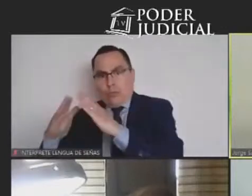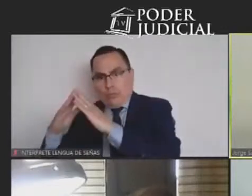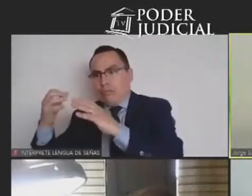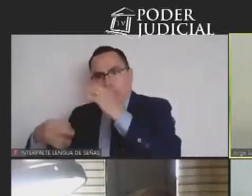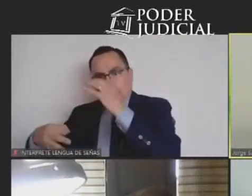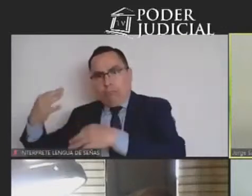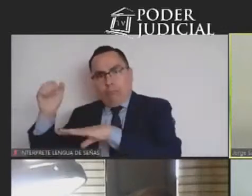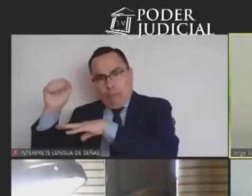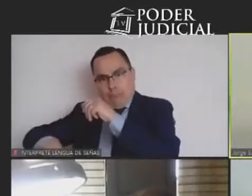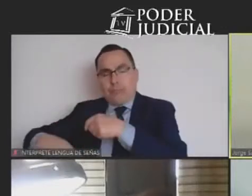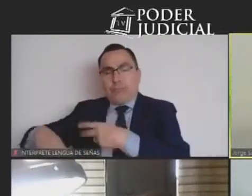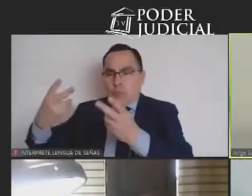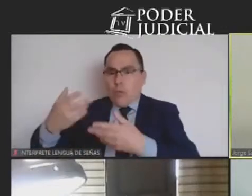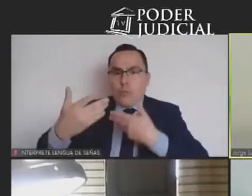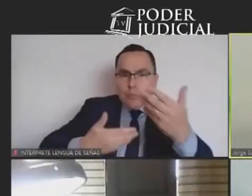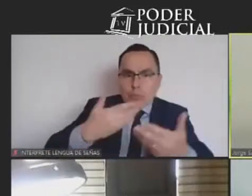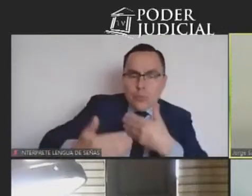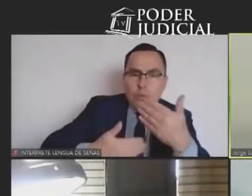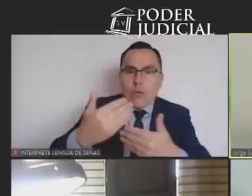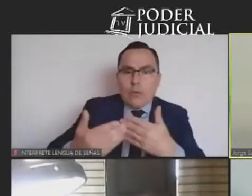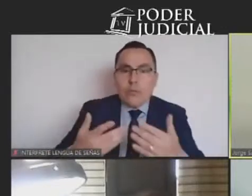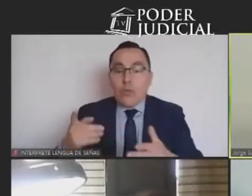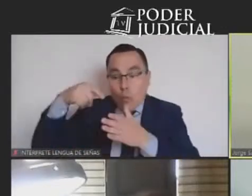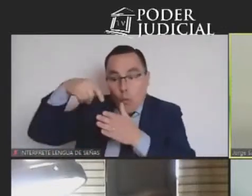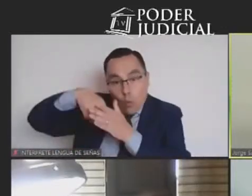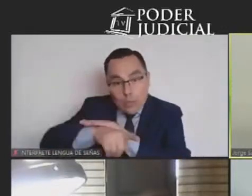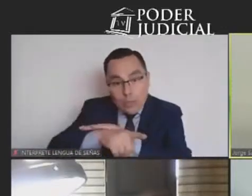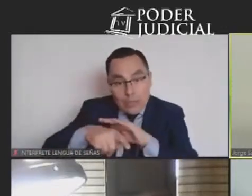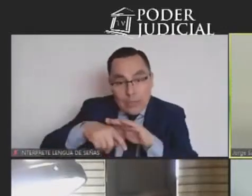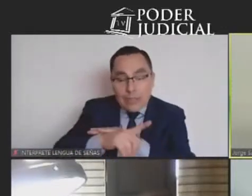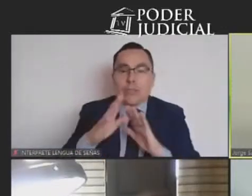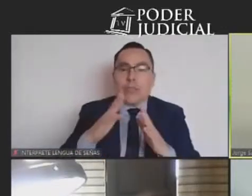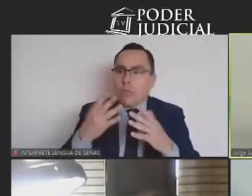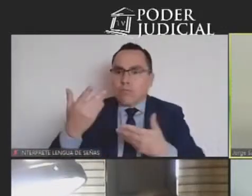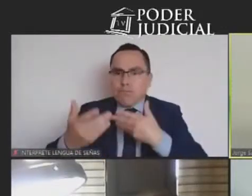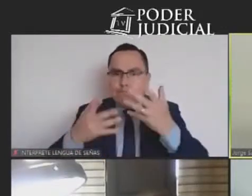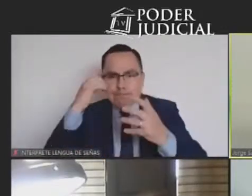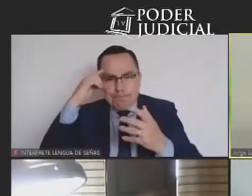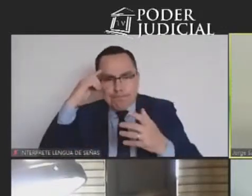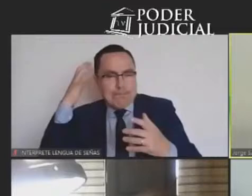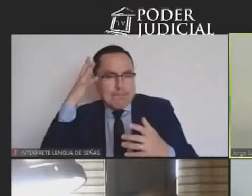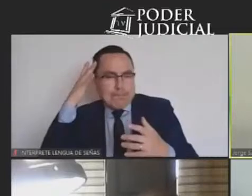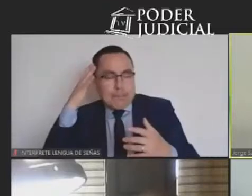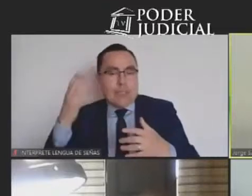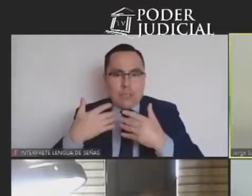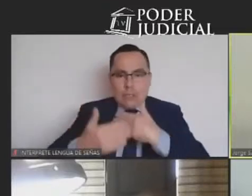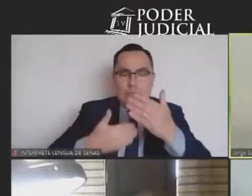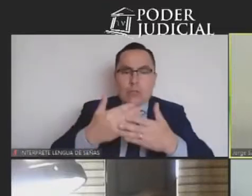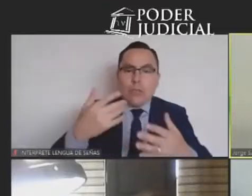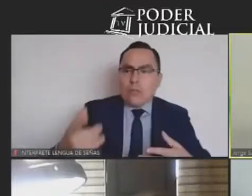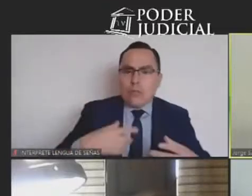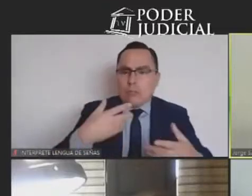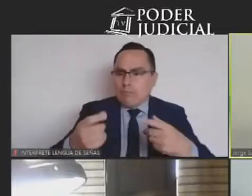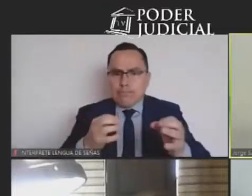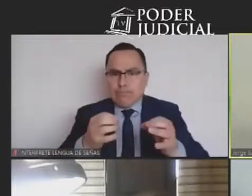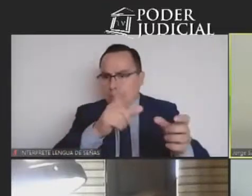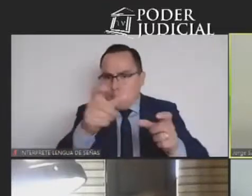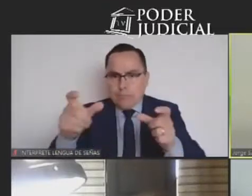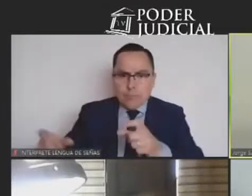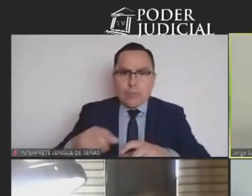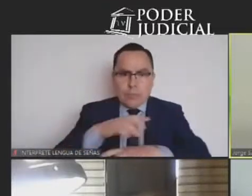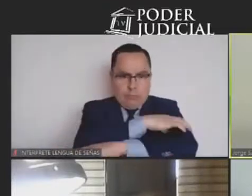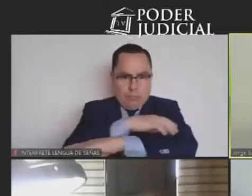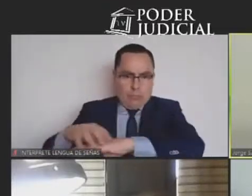proceso participativo interno que incorporó la experiencia y opiniones de diversos integrantes del Poder Judicial a nivel